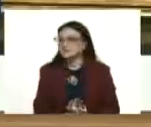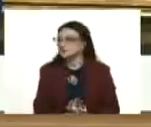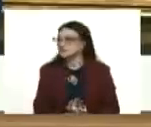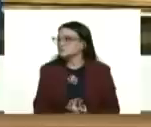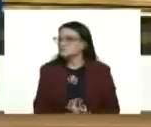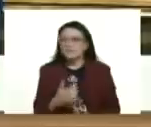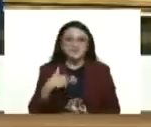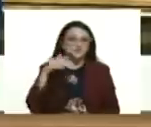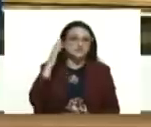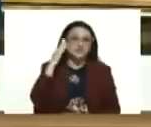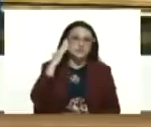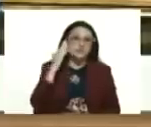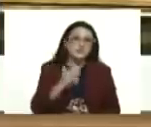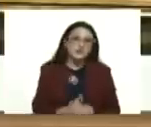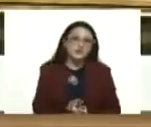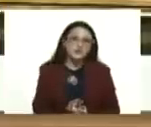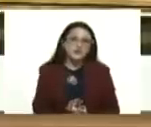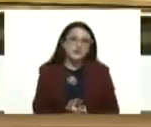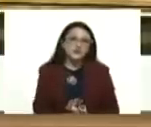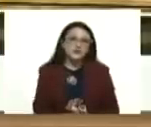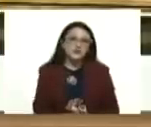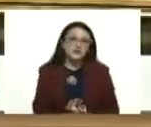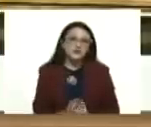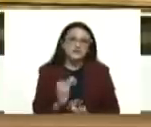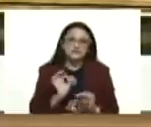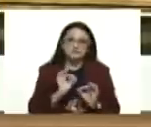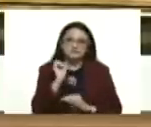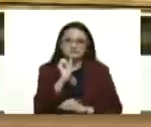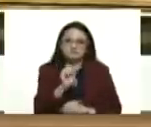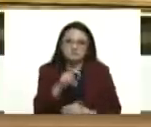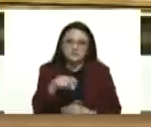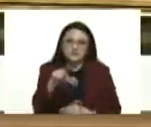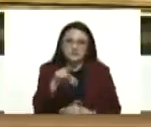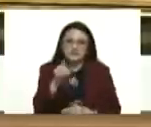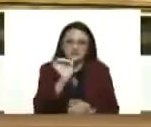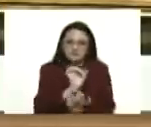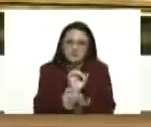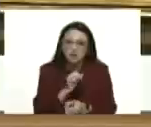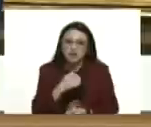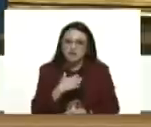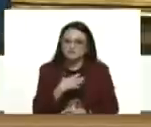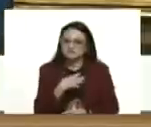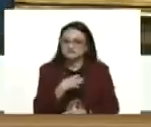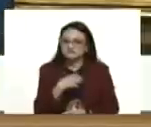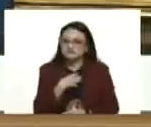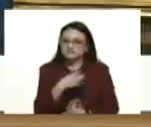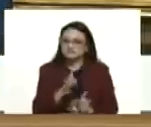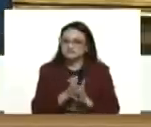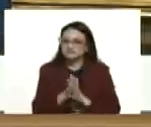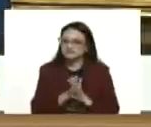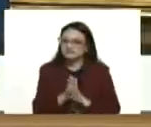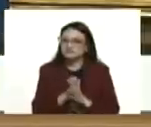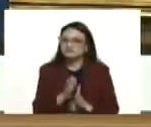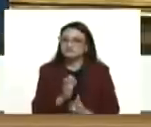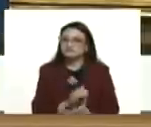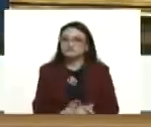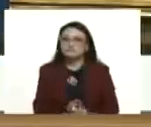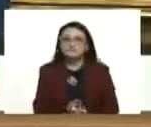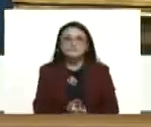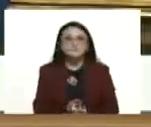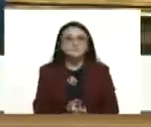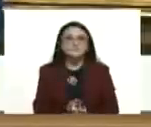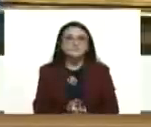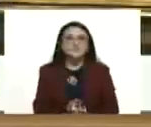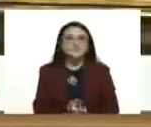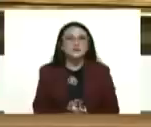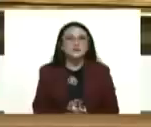Ya sabía que íbamos tras él, o se lo sospechaba en todo caso.